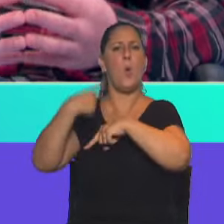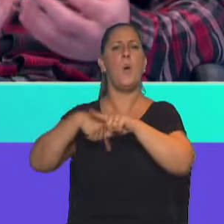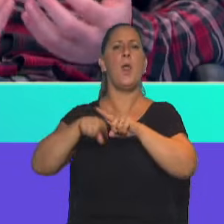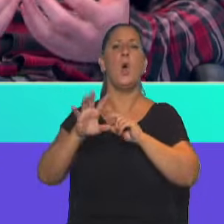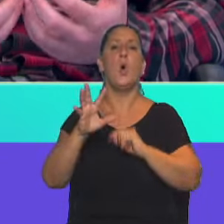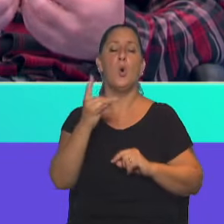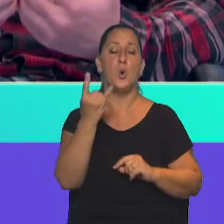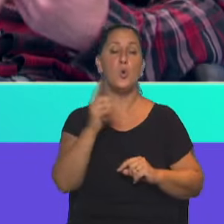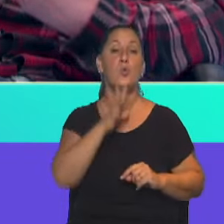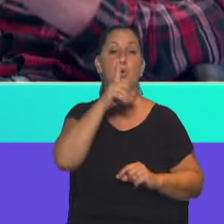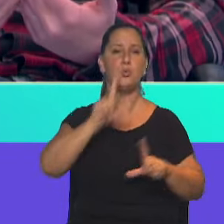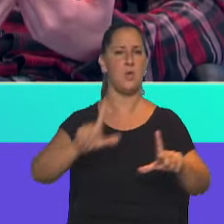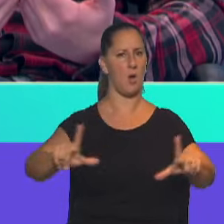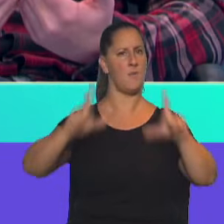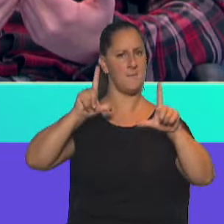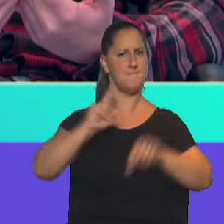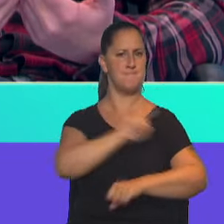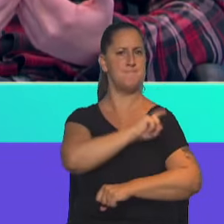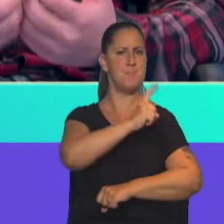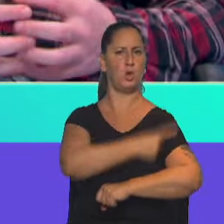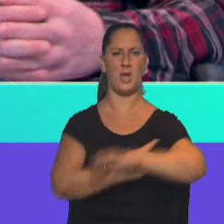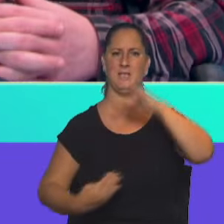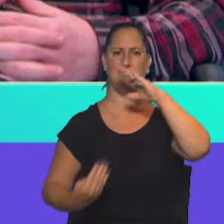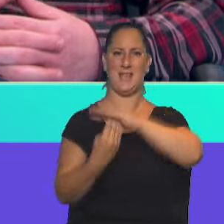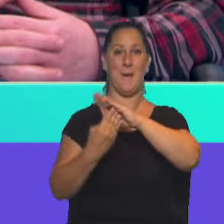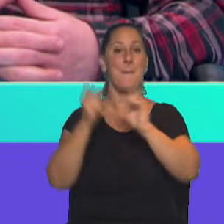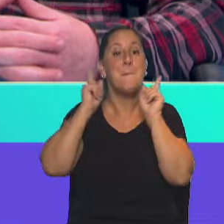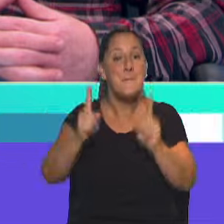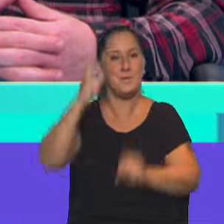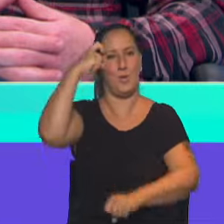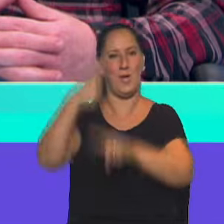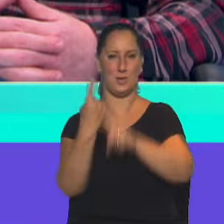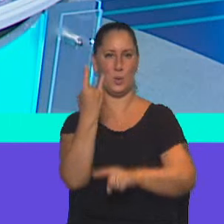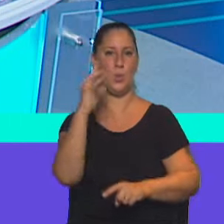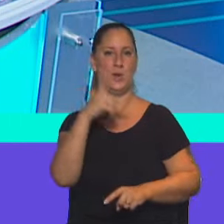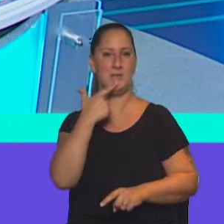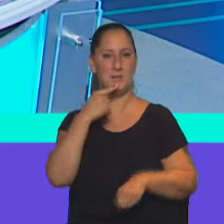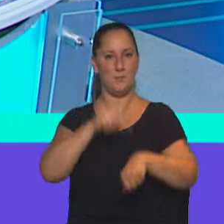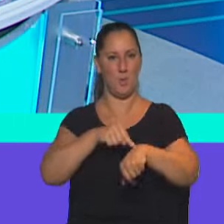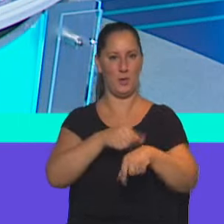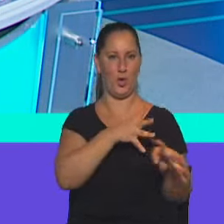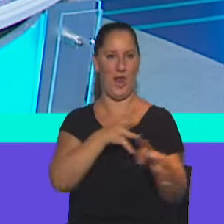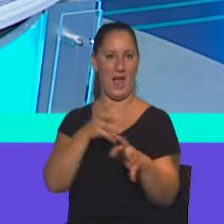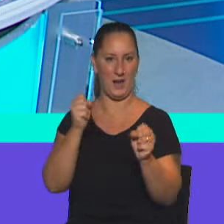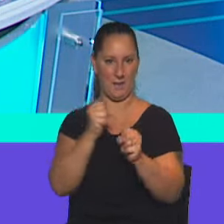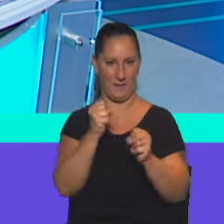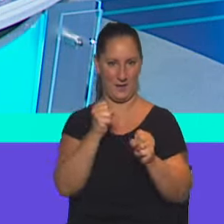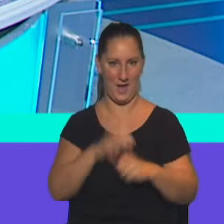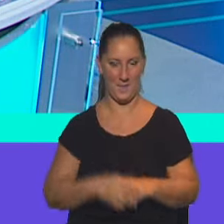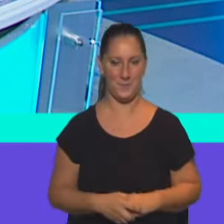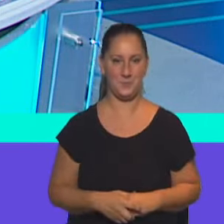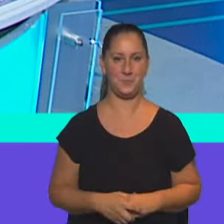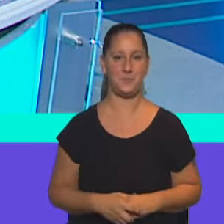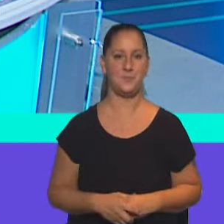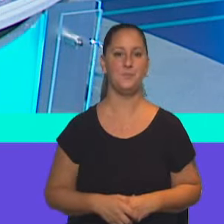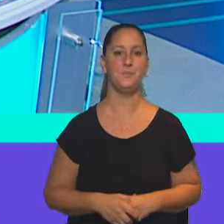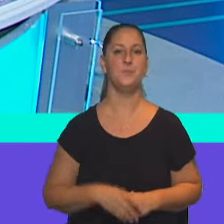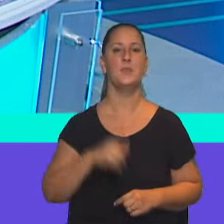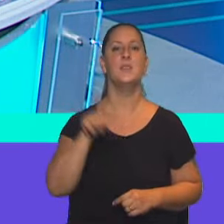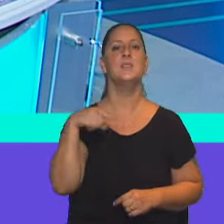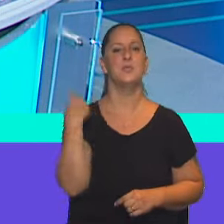hacer la potencia que fue la unión soviética durante la guerra fría uno entiende que los superiores quedan